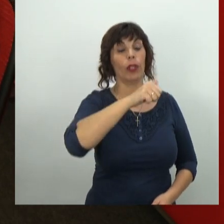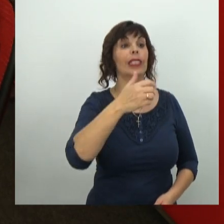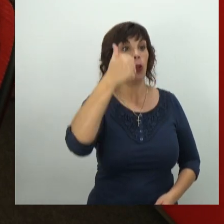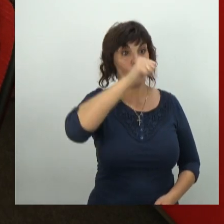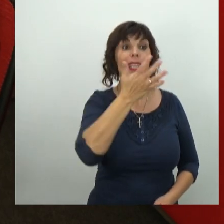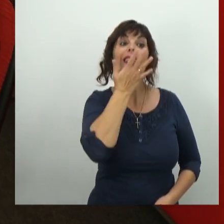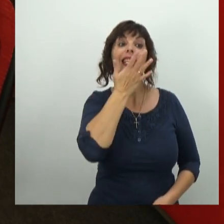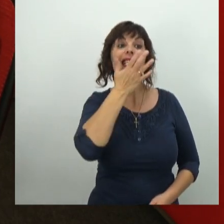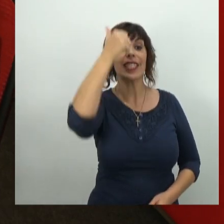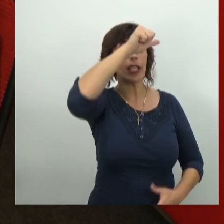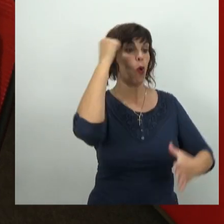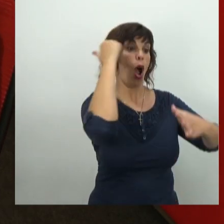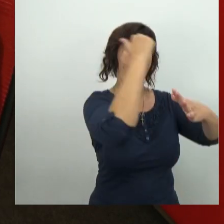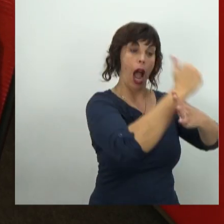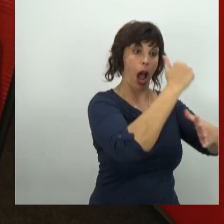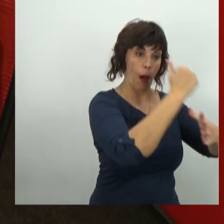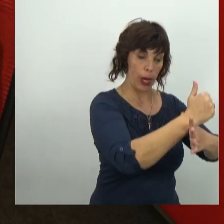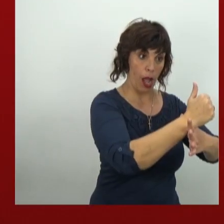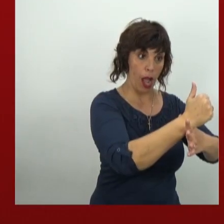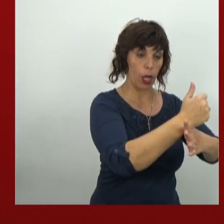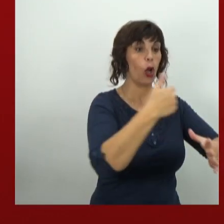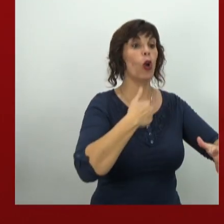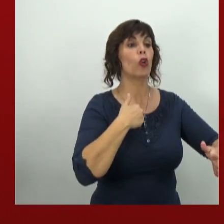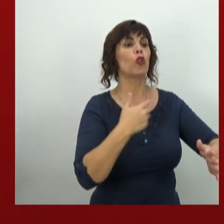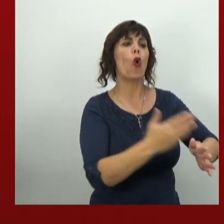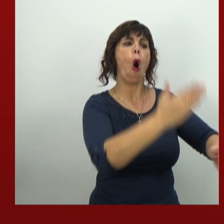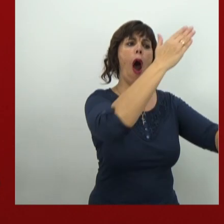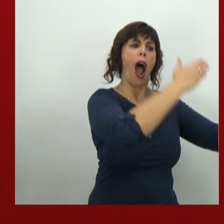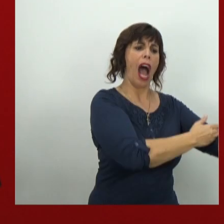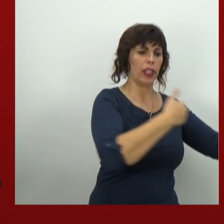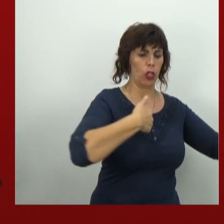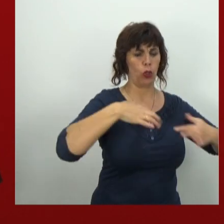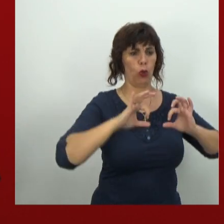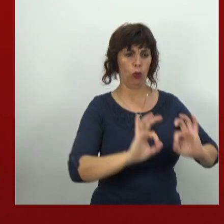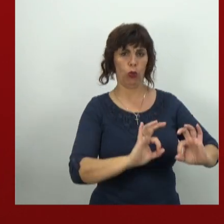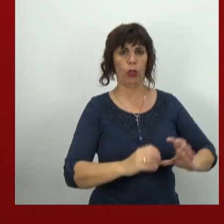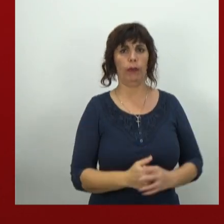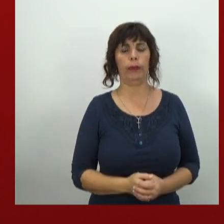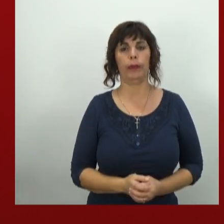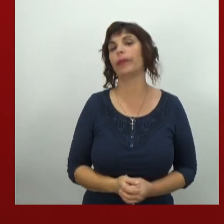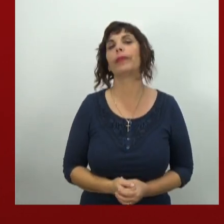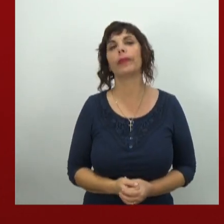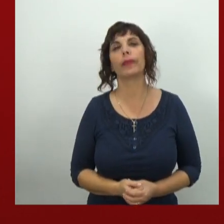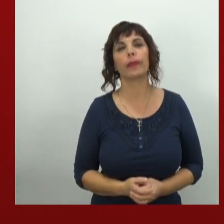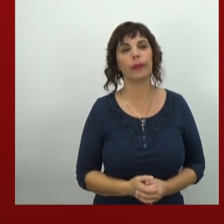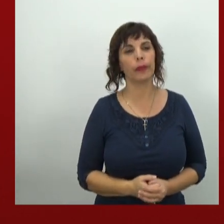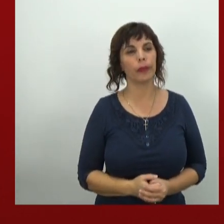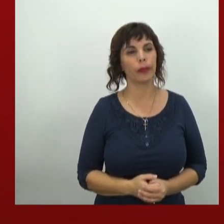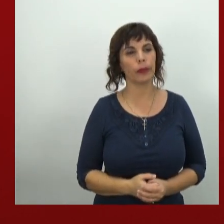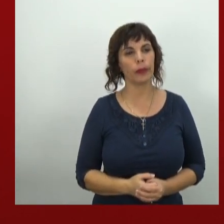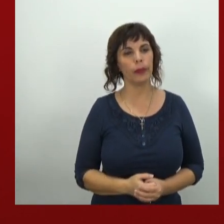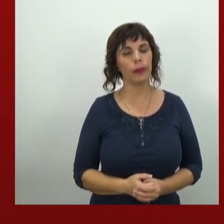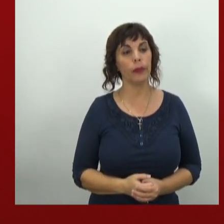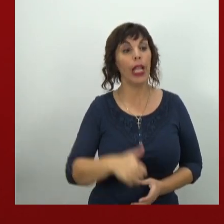hebreo, ese gran nombre con cual Dios el Padre se presentó a Moisés en